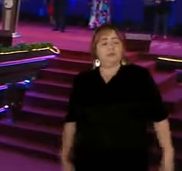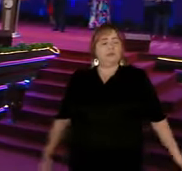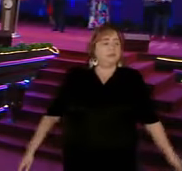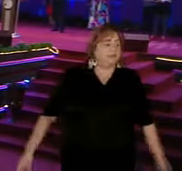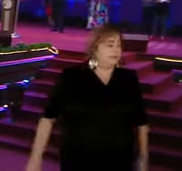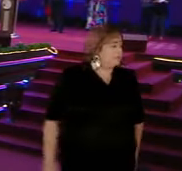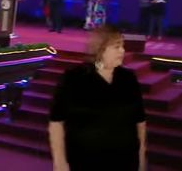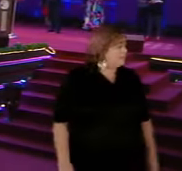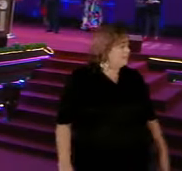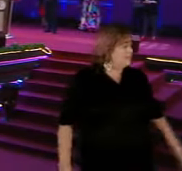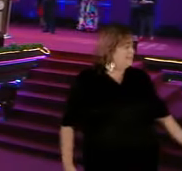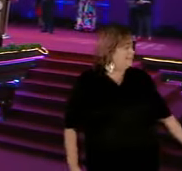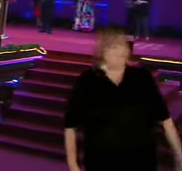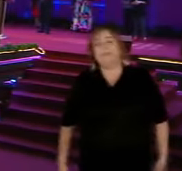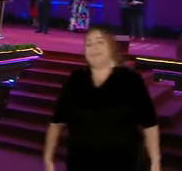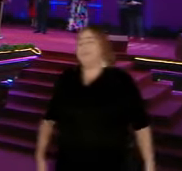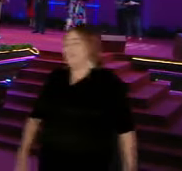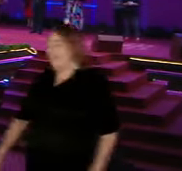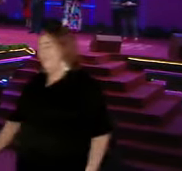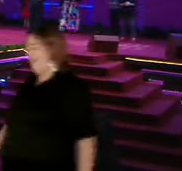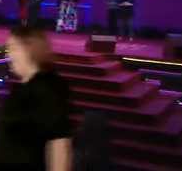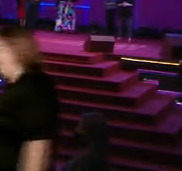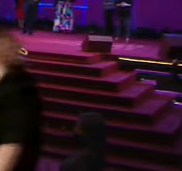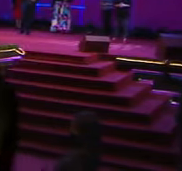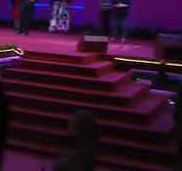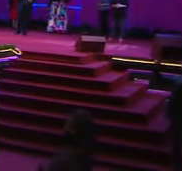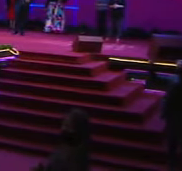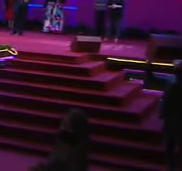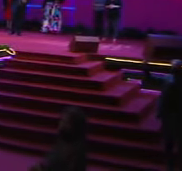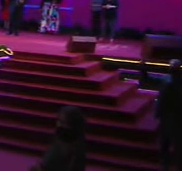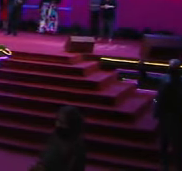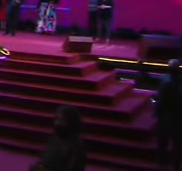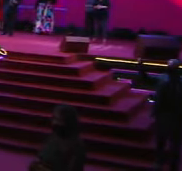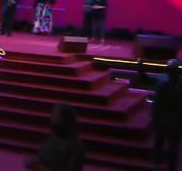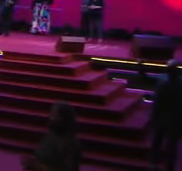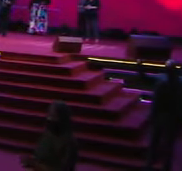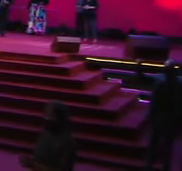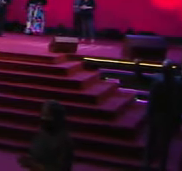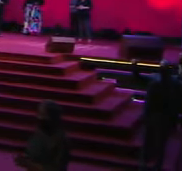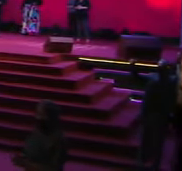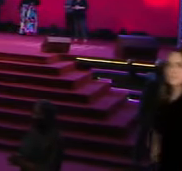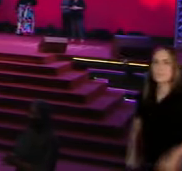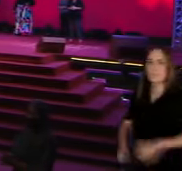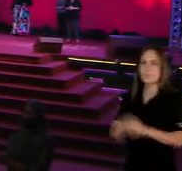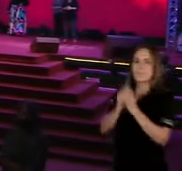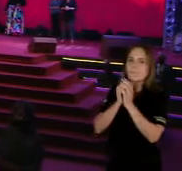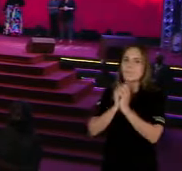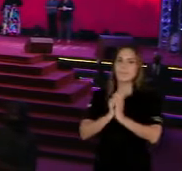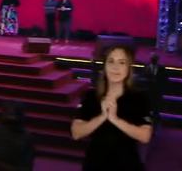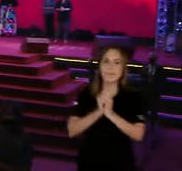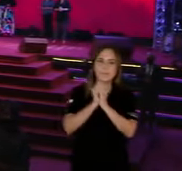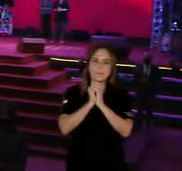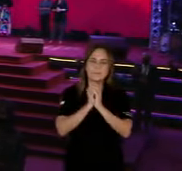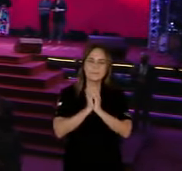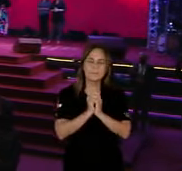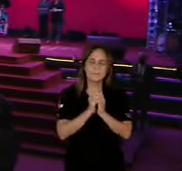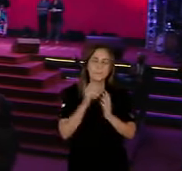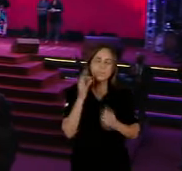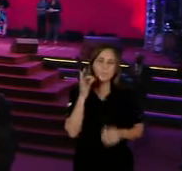Dios no rechaza oración, la oración es